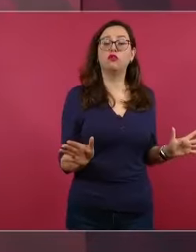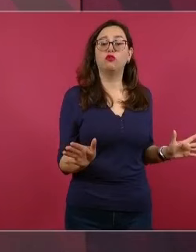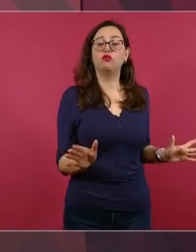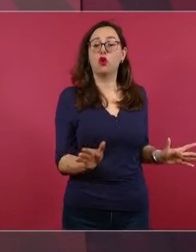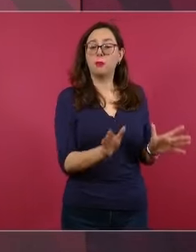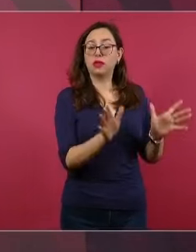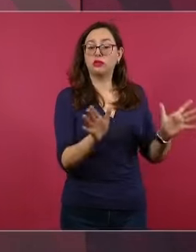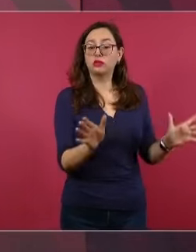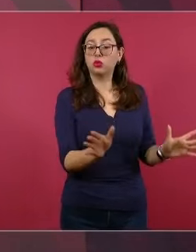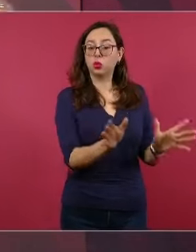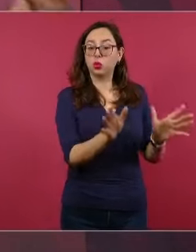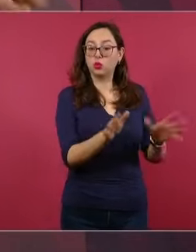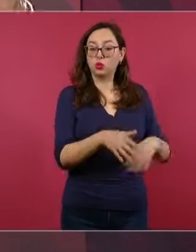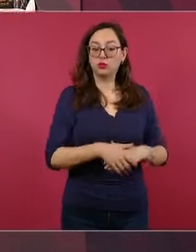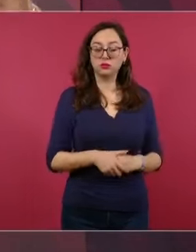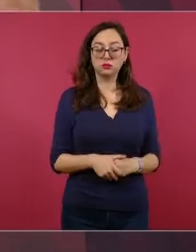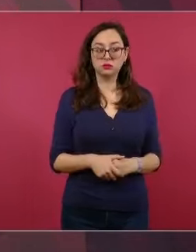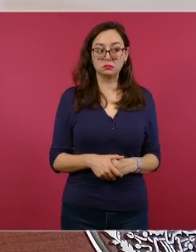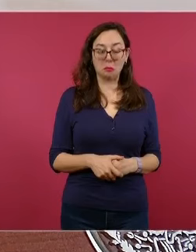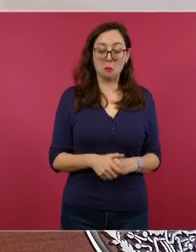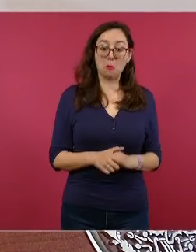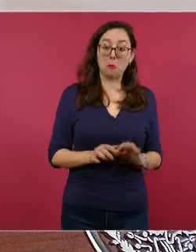paternalismo son